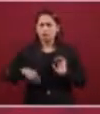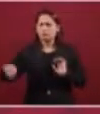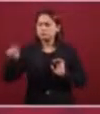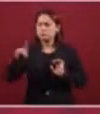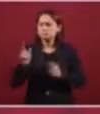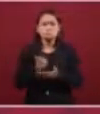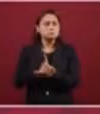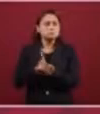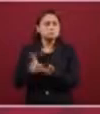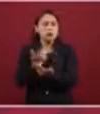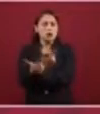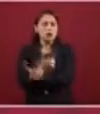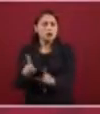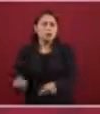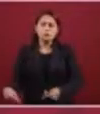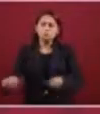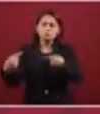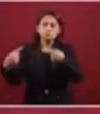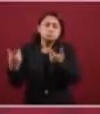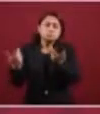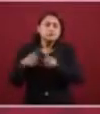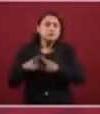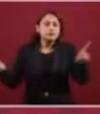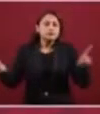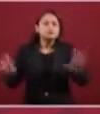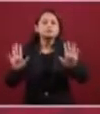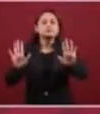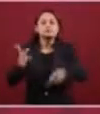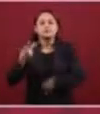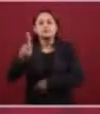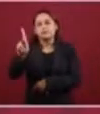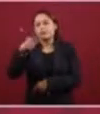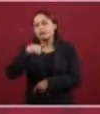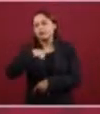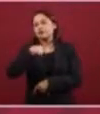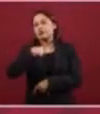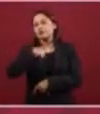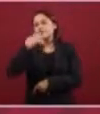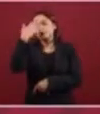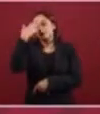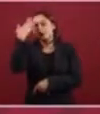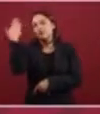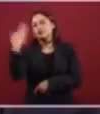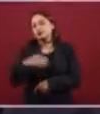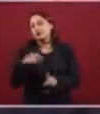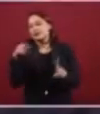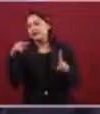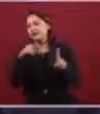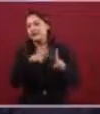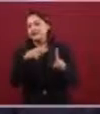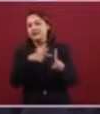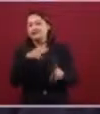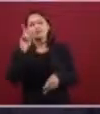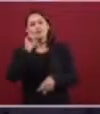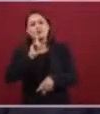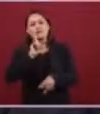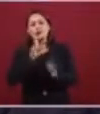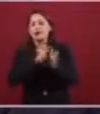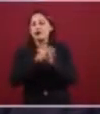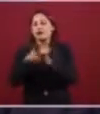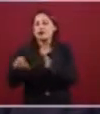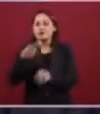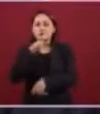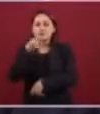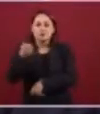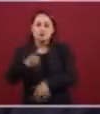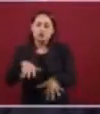a disentir. Pero yo la considero una extraordinaria periodista y muy buena